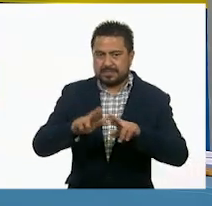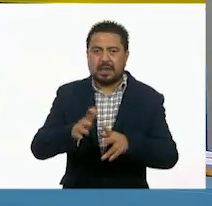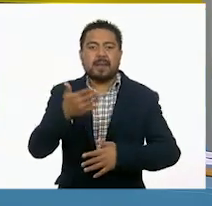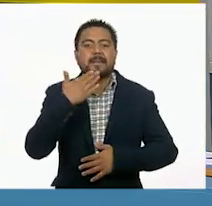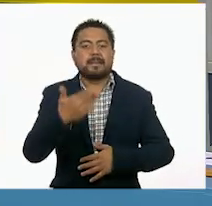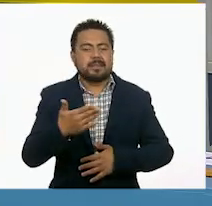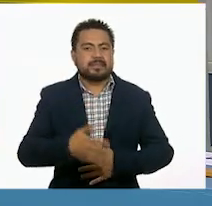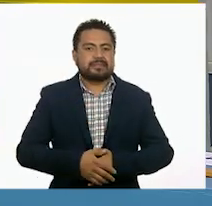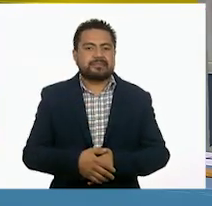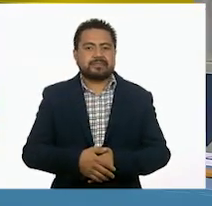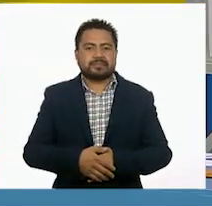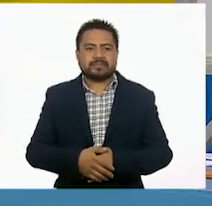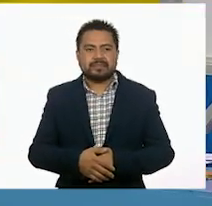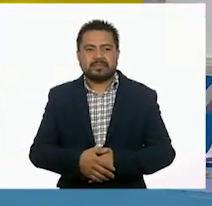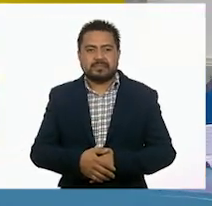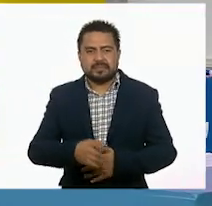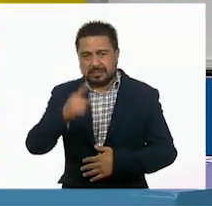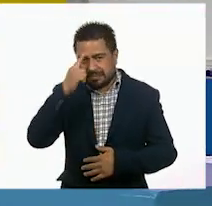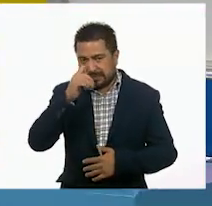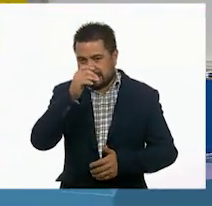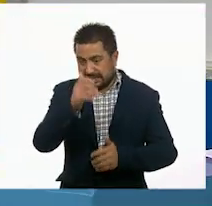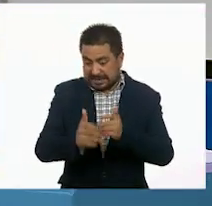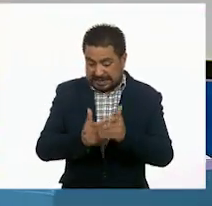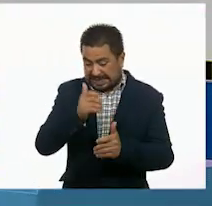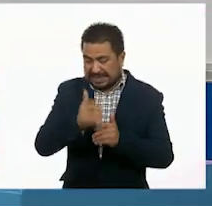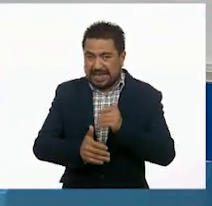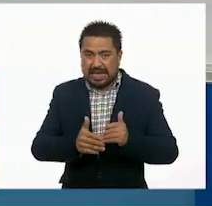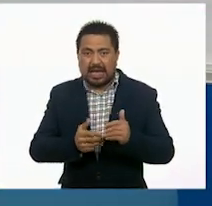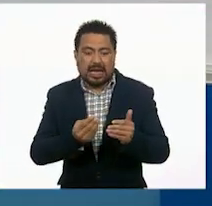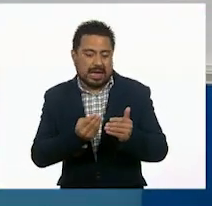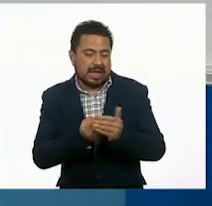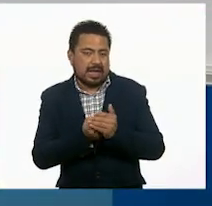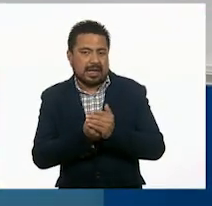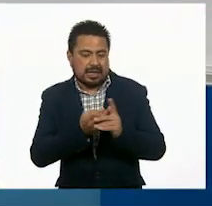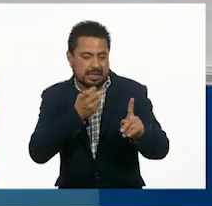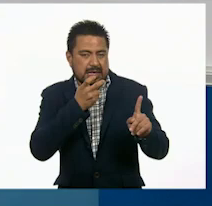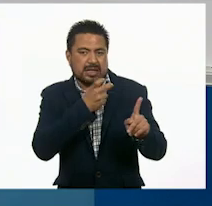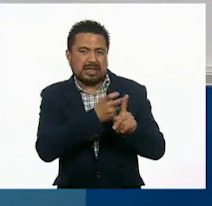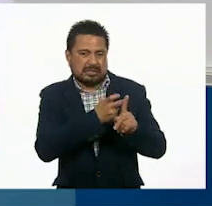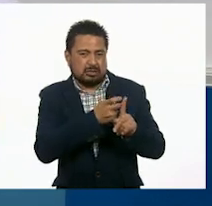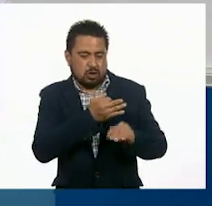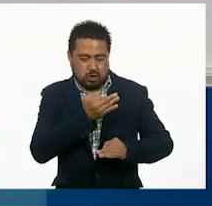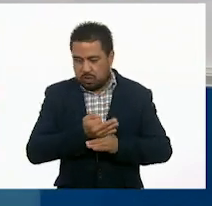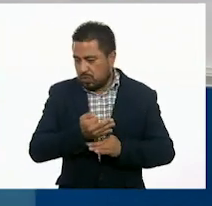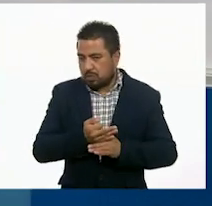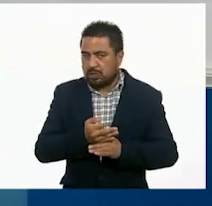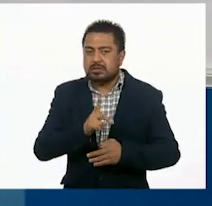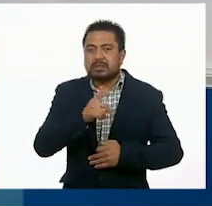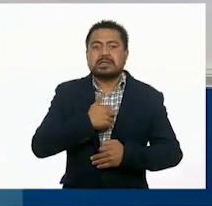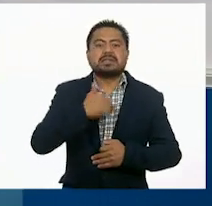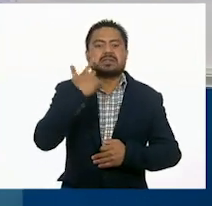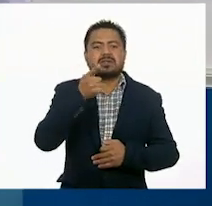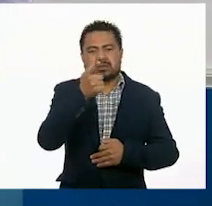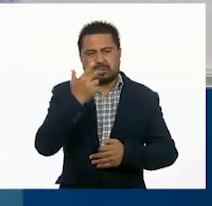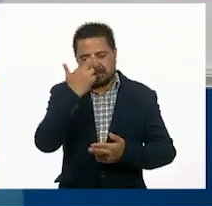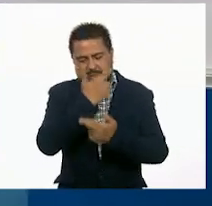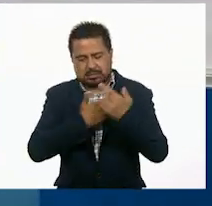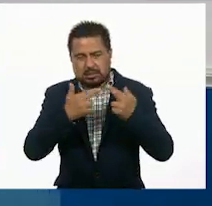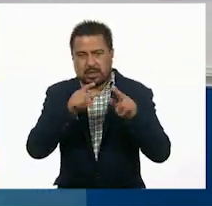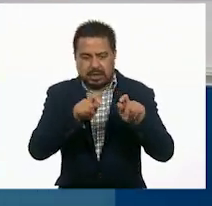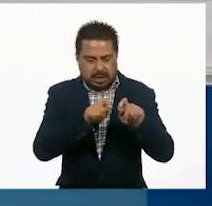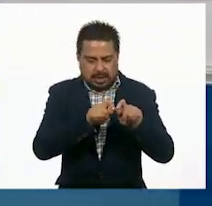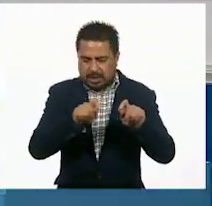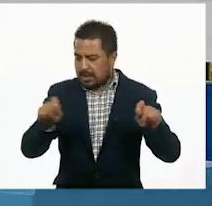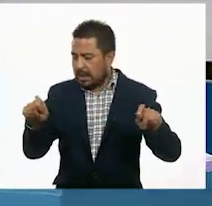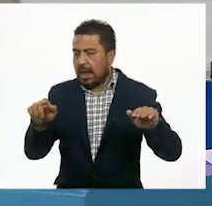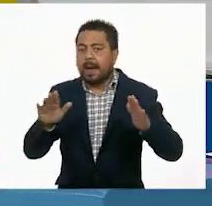Bien. Y para cerrar esta parte de la clase, quiero que observen esta tira de papel.